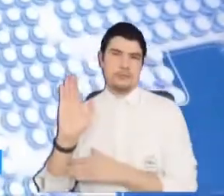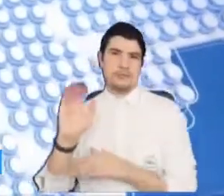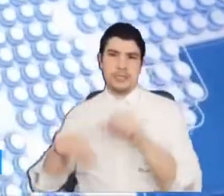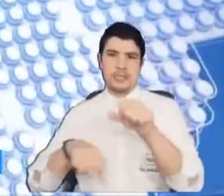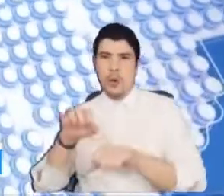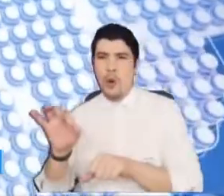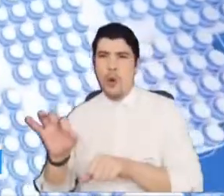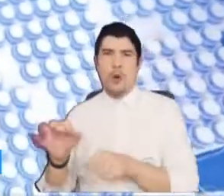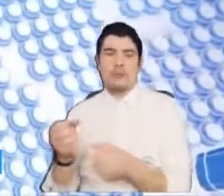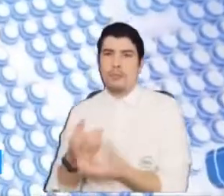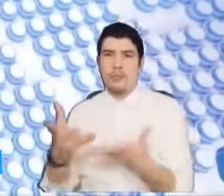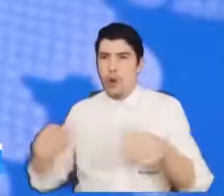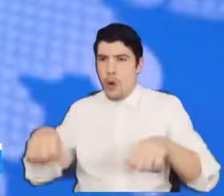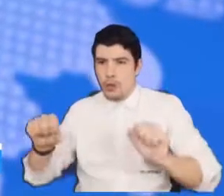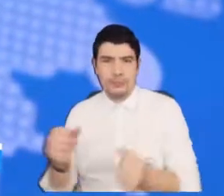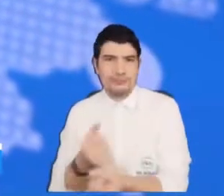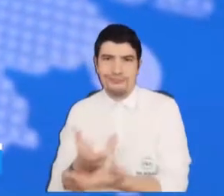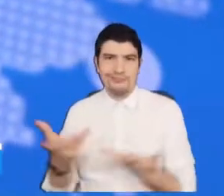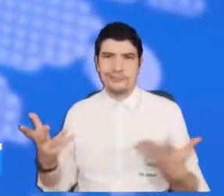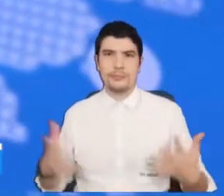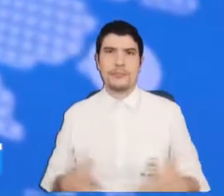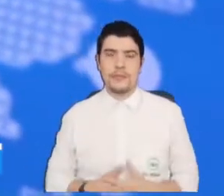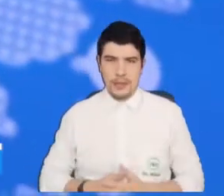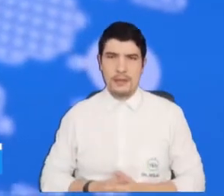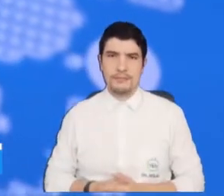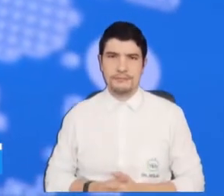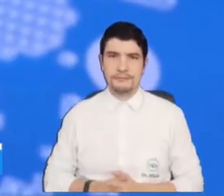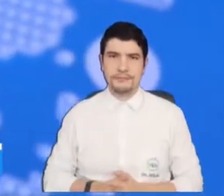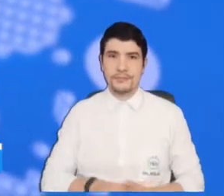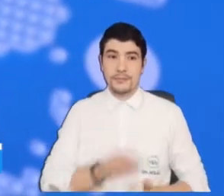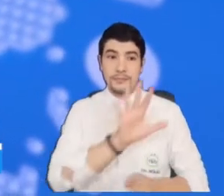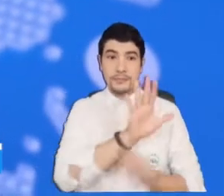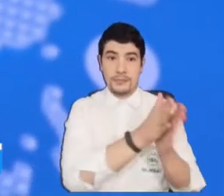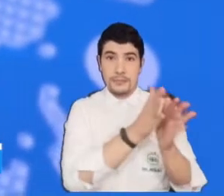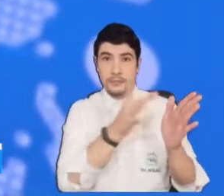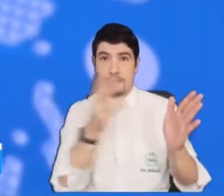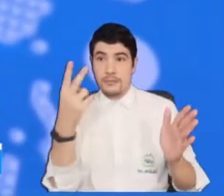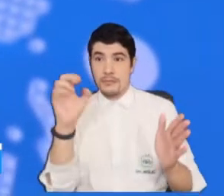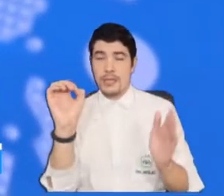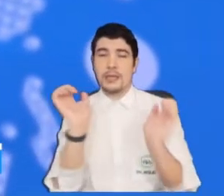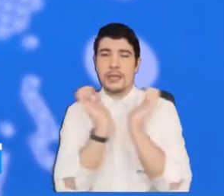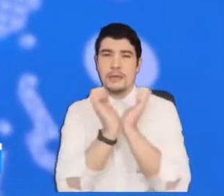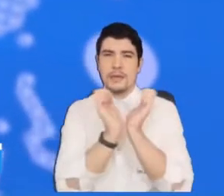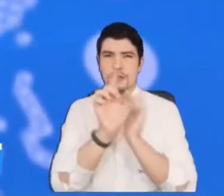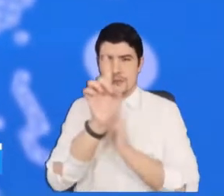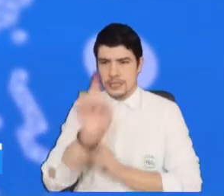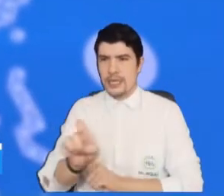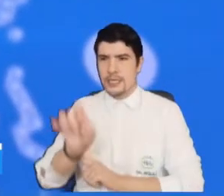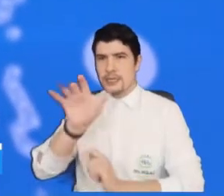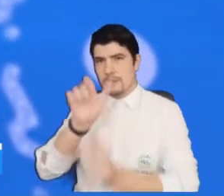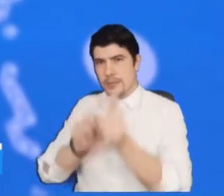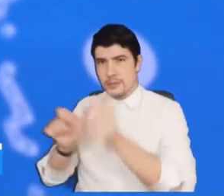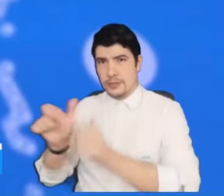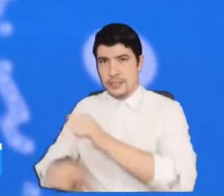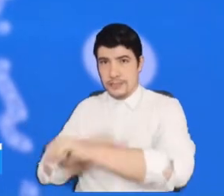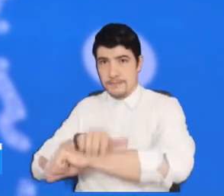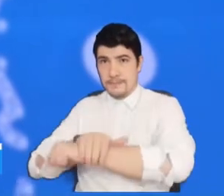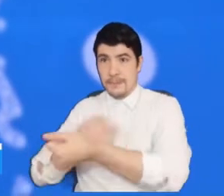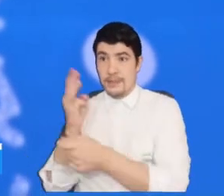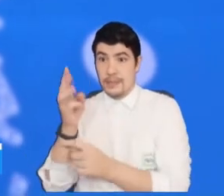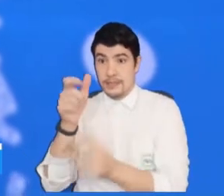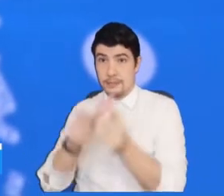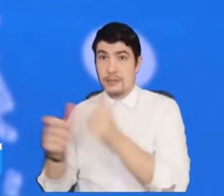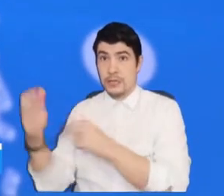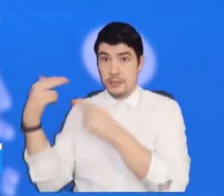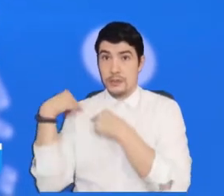En cifras entregadas por las autoridades, del 5 al 20 de mayo, 65 personas han sido capturadas, 3 en flagrancia por homicidio, 13